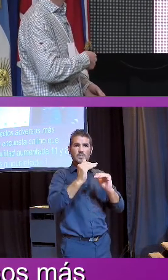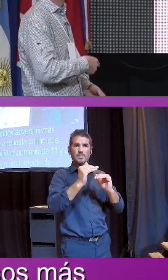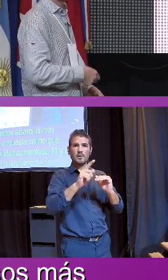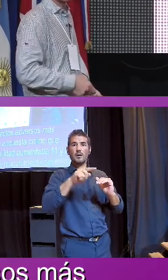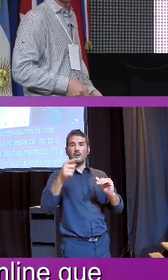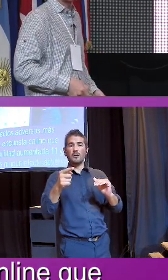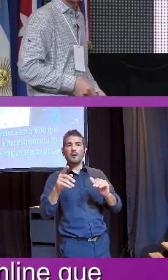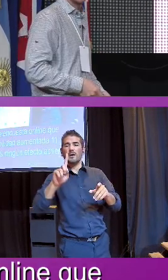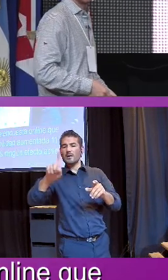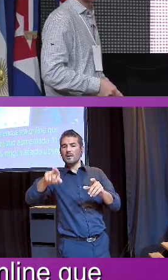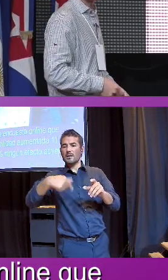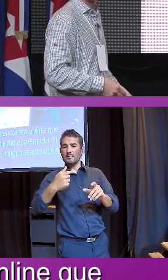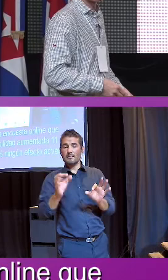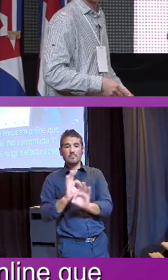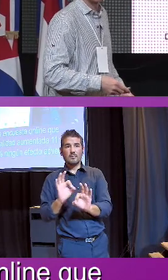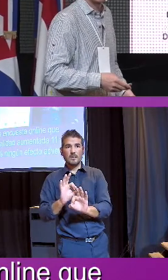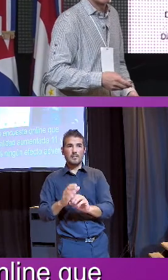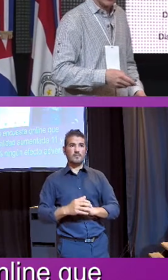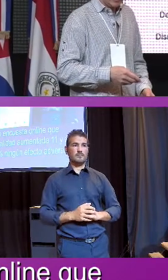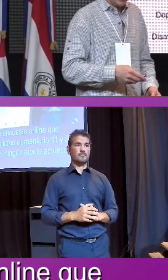adverso, el 40%, 39%.